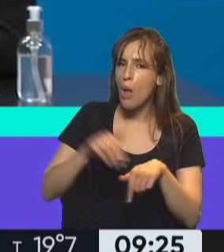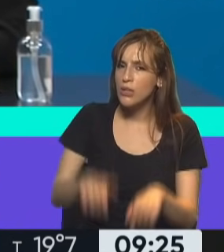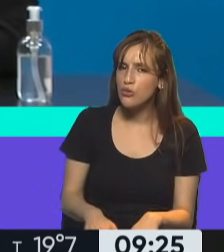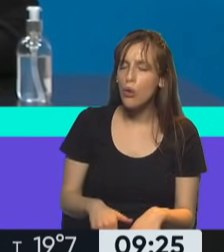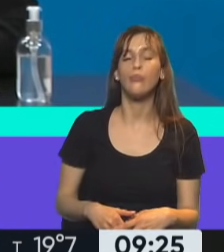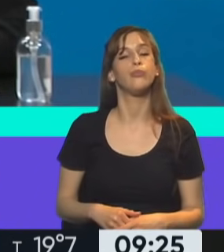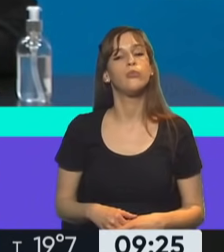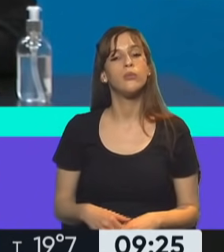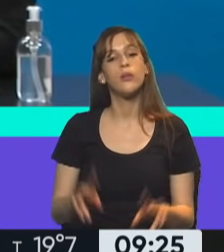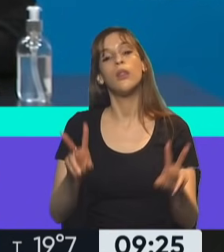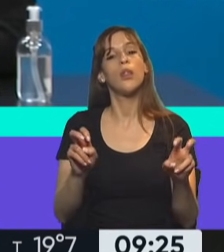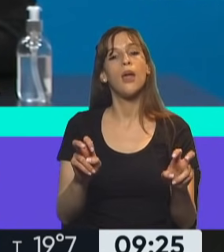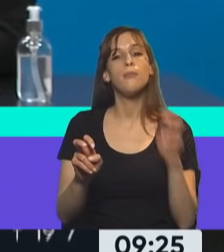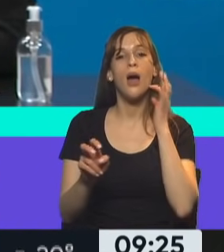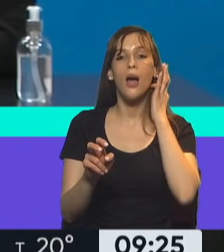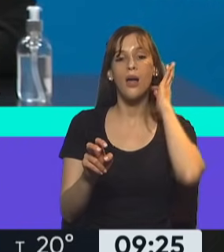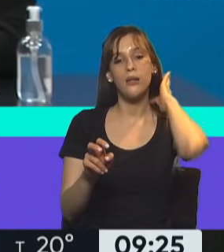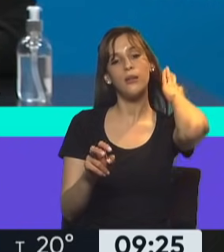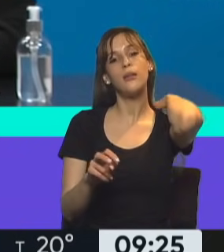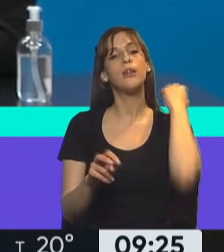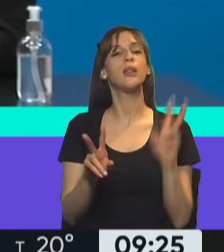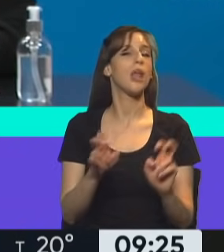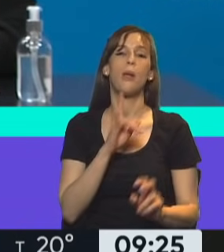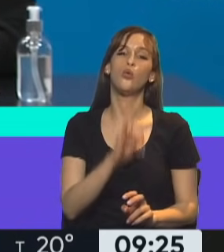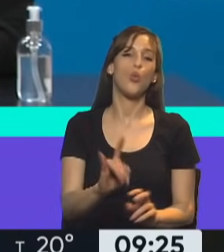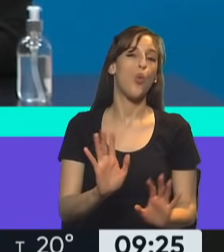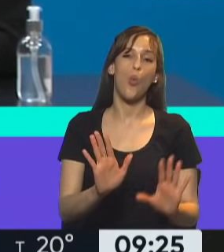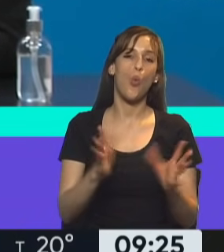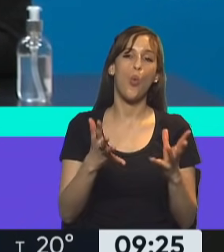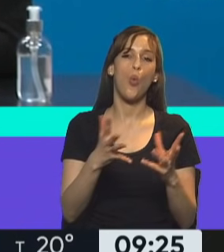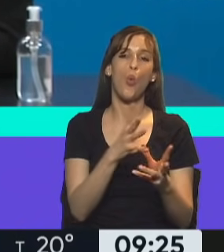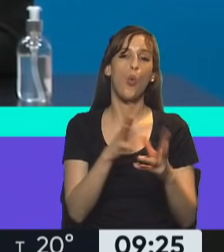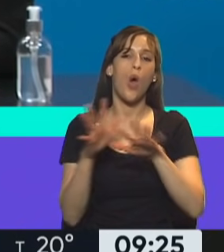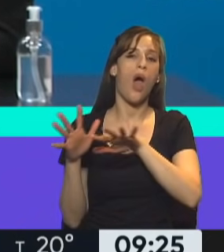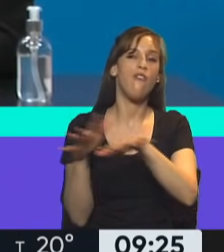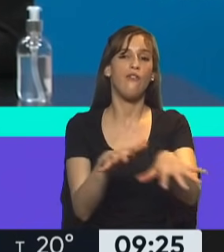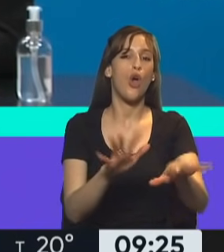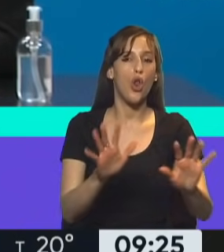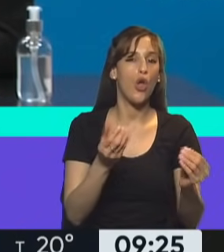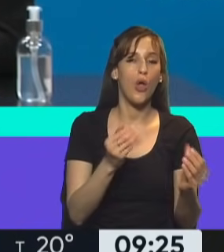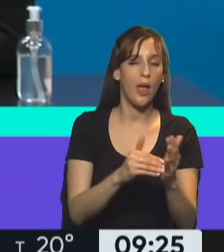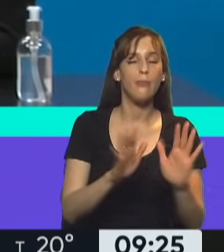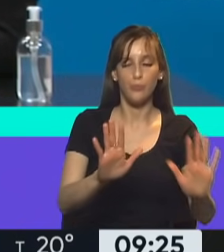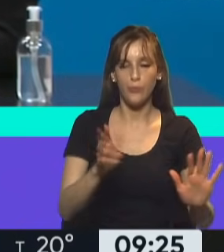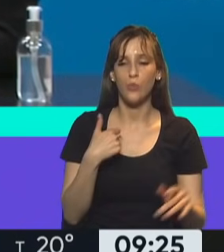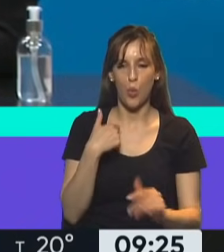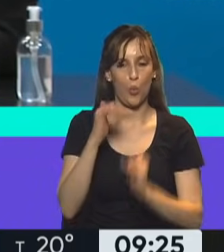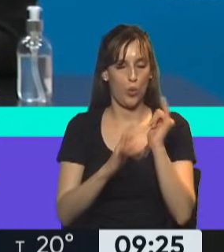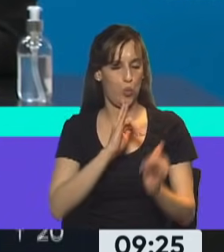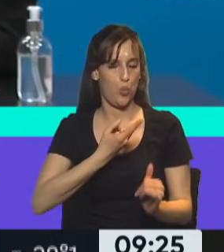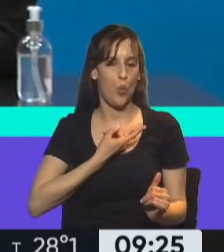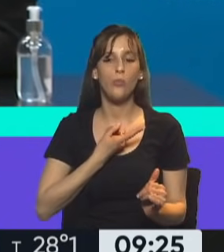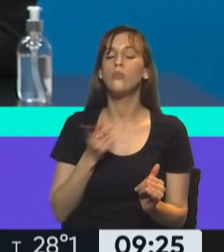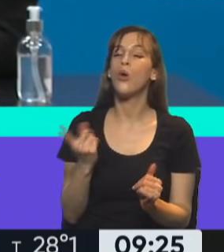Bueno, tema foros también la dejo a la ministra porque es una decisión que por supuesto que depende de la cartera sanitaria. Bueno, nosotros el 1 de octubre anunciamos en el marco